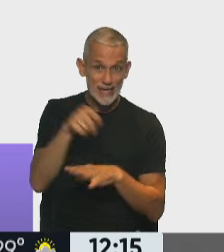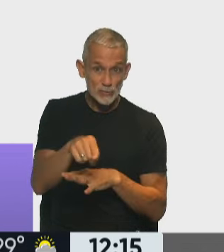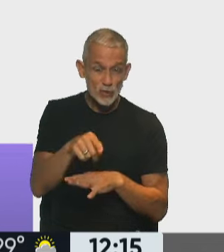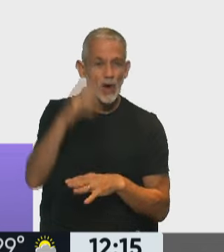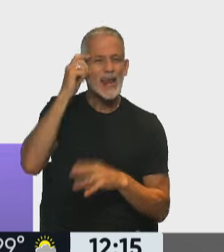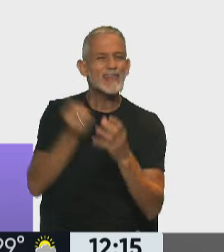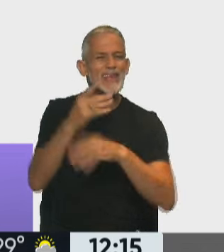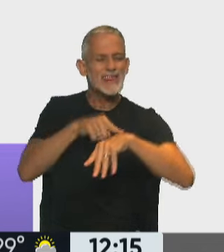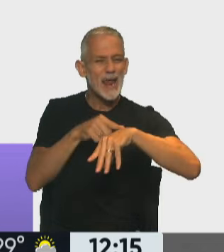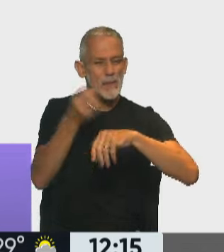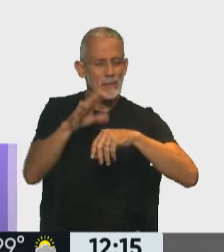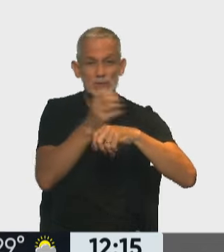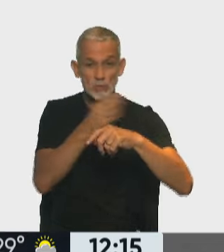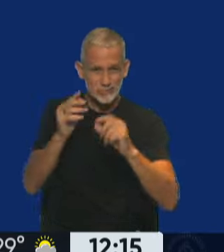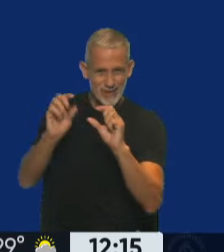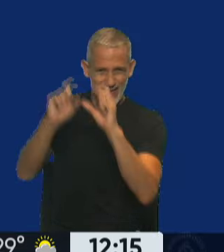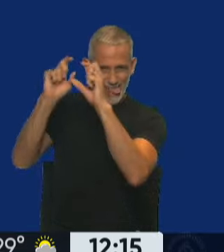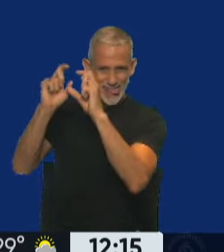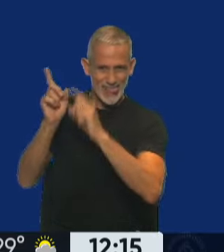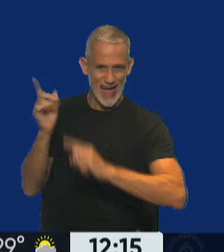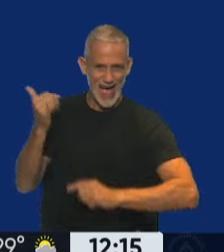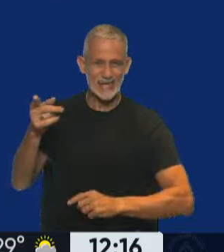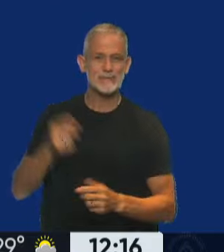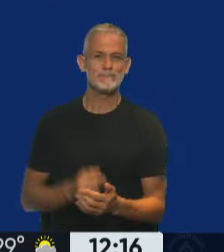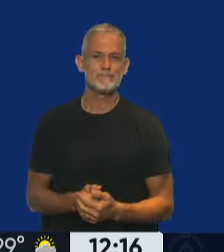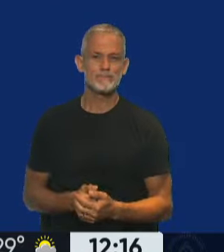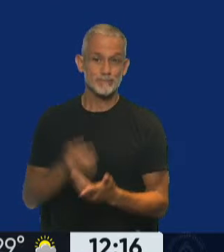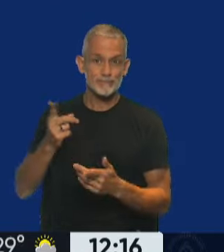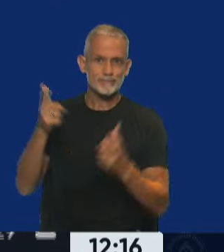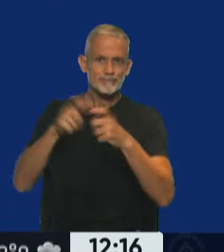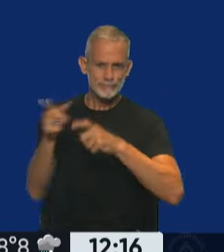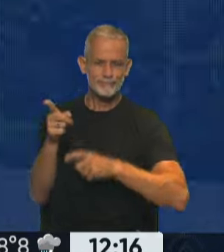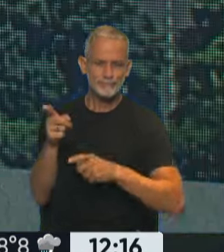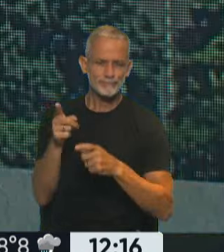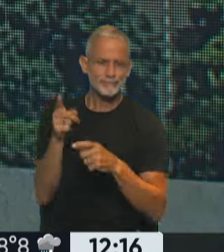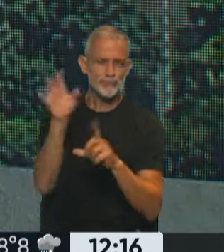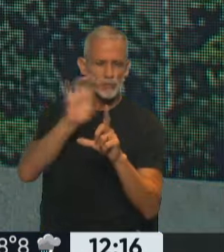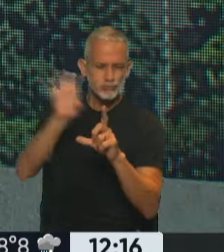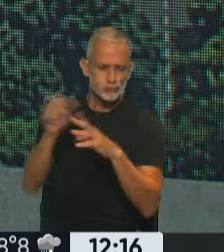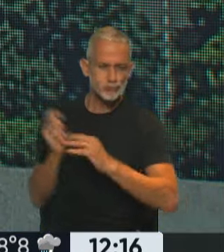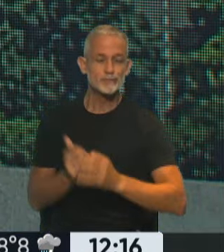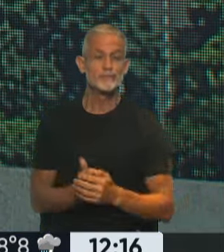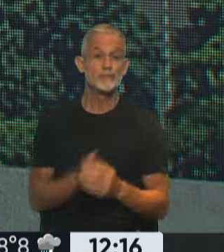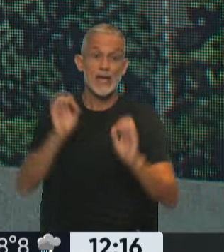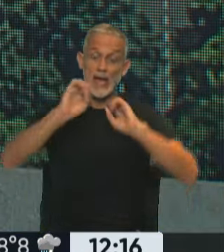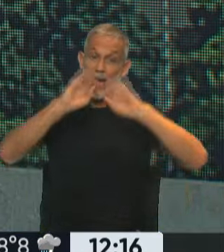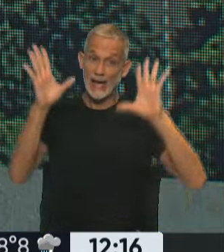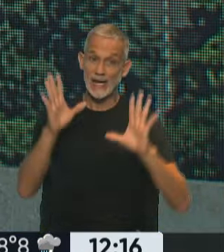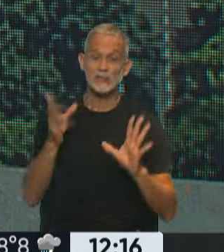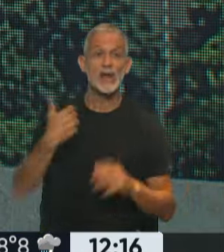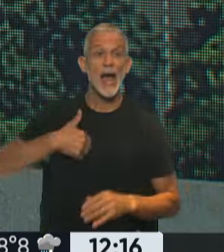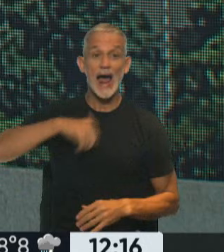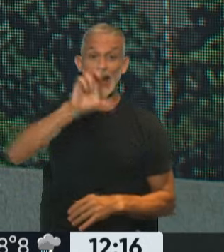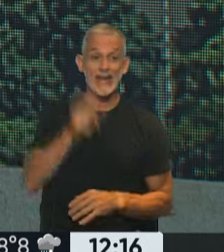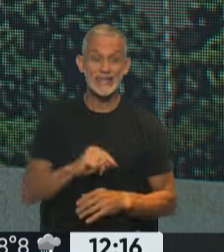las 10 de la mañana y allí estamos compartiendo la imagen de esta audiencia pública. Usted decía, bueno, y aclaramos, la República Argentina